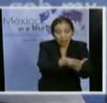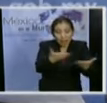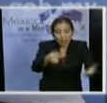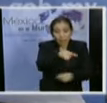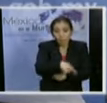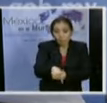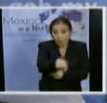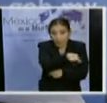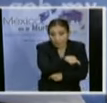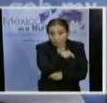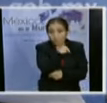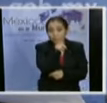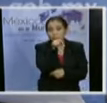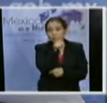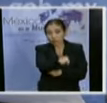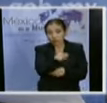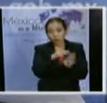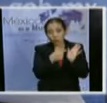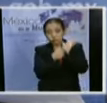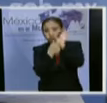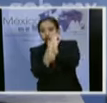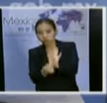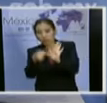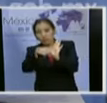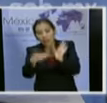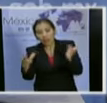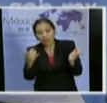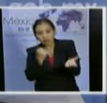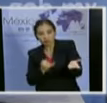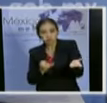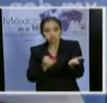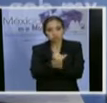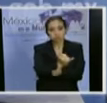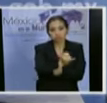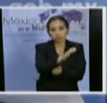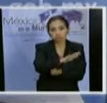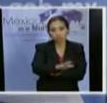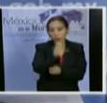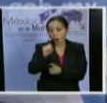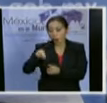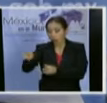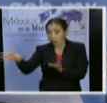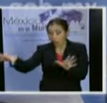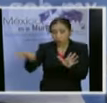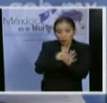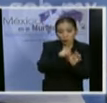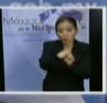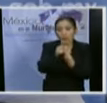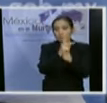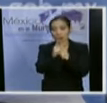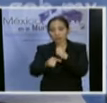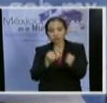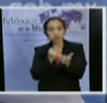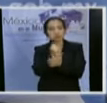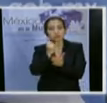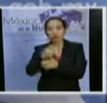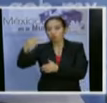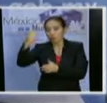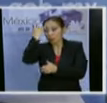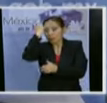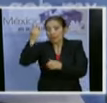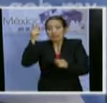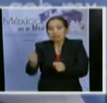que digamos, reflejar lo que se está decidiendo en Naciones Unidas y lo que cada país va a decidir como su idea